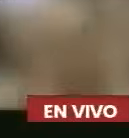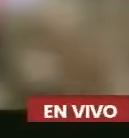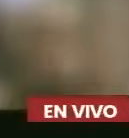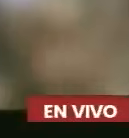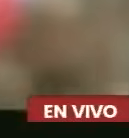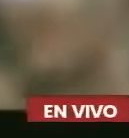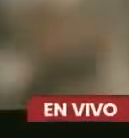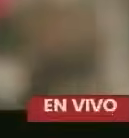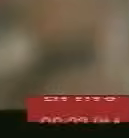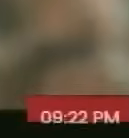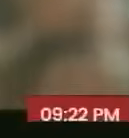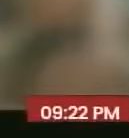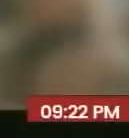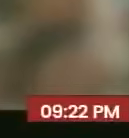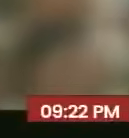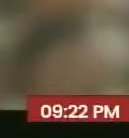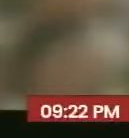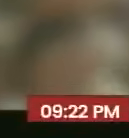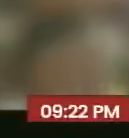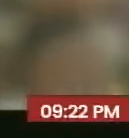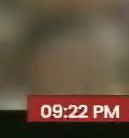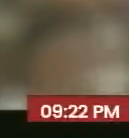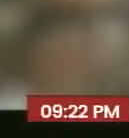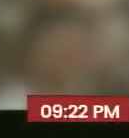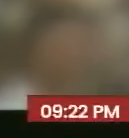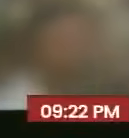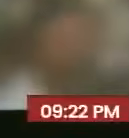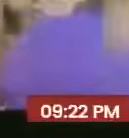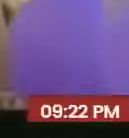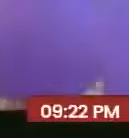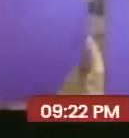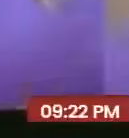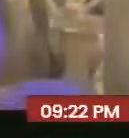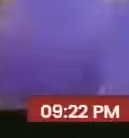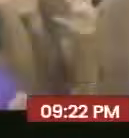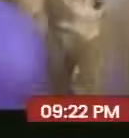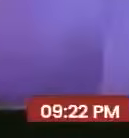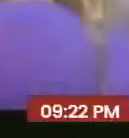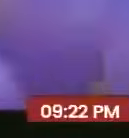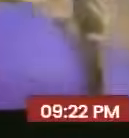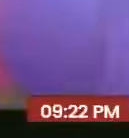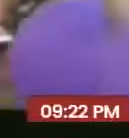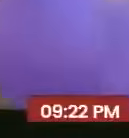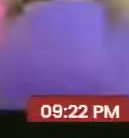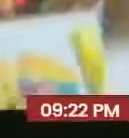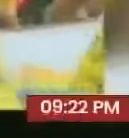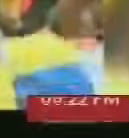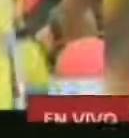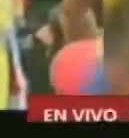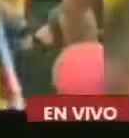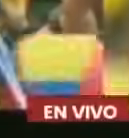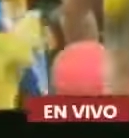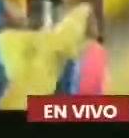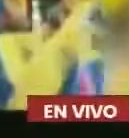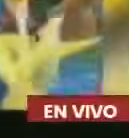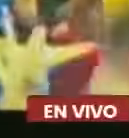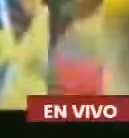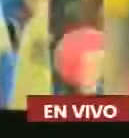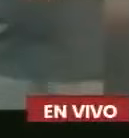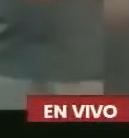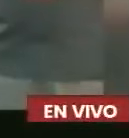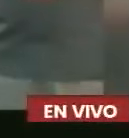Que es tuyo cada palmo de la patria ganado en cada batalla. Aquí en Venezuela lo que sobresalga ya es que a los